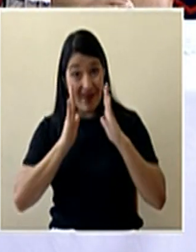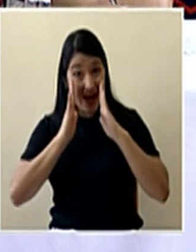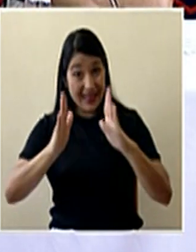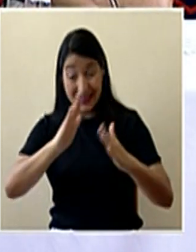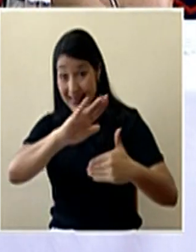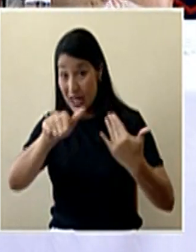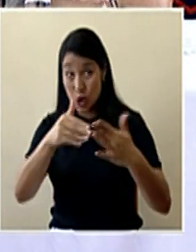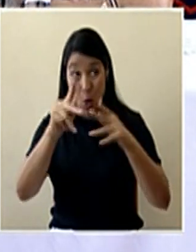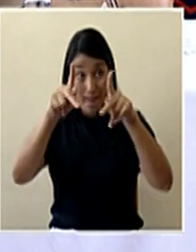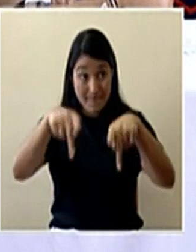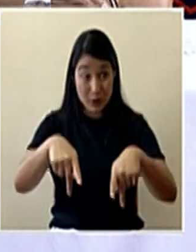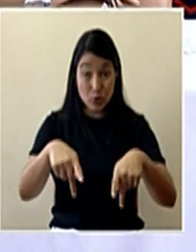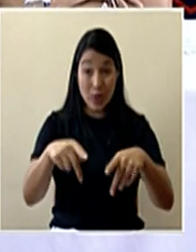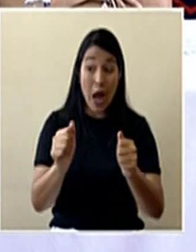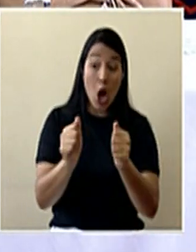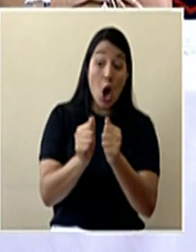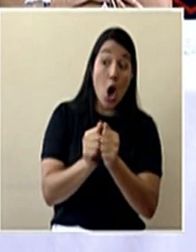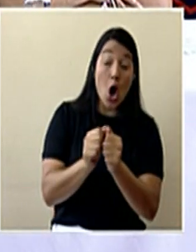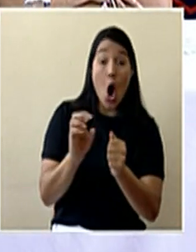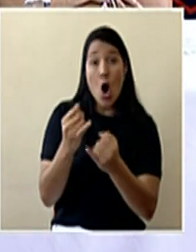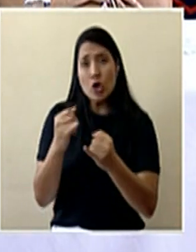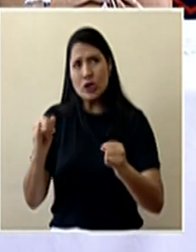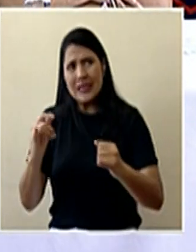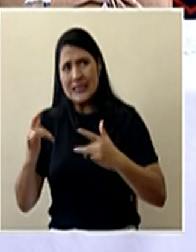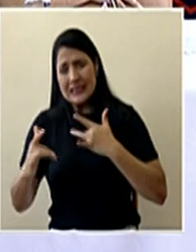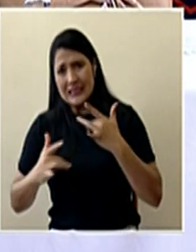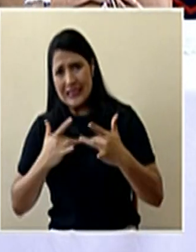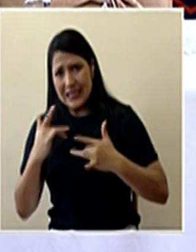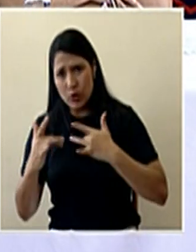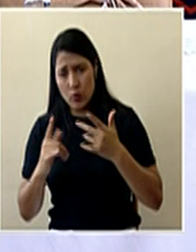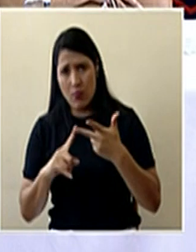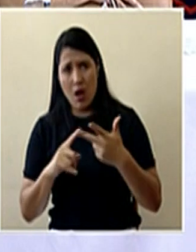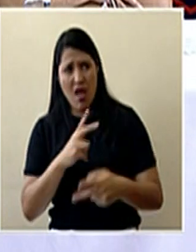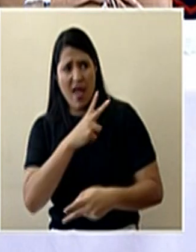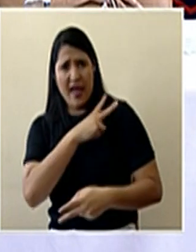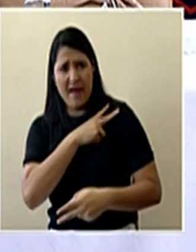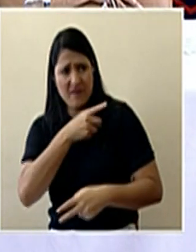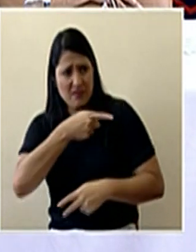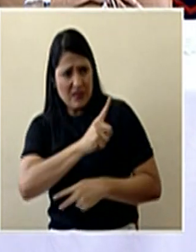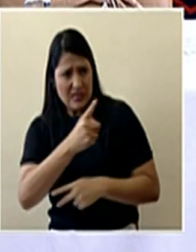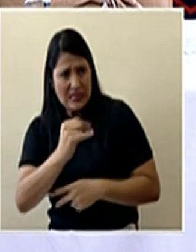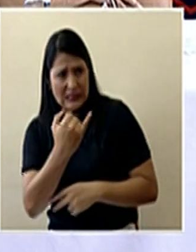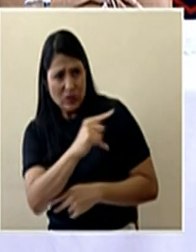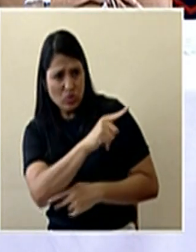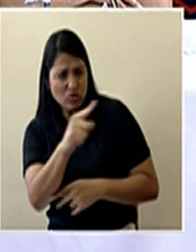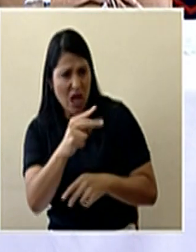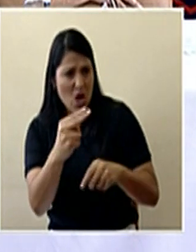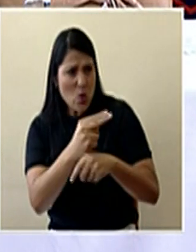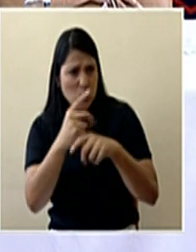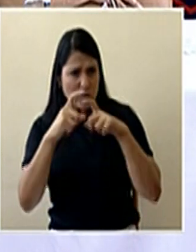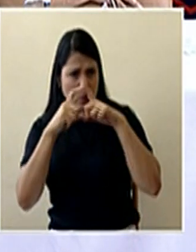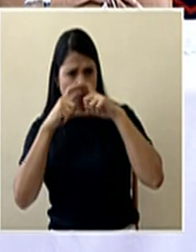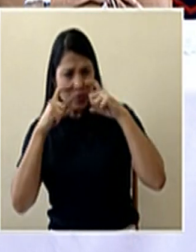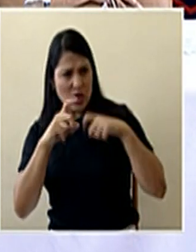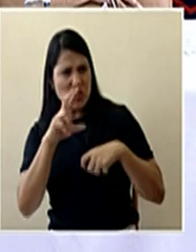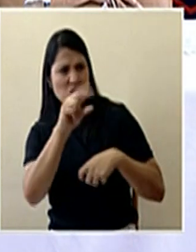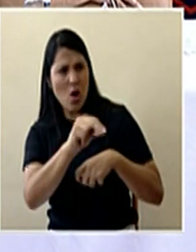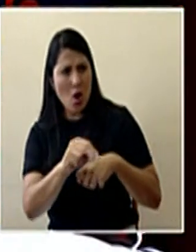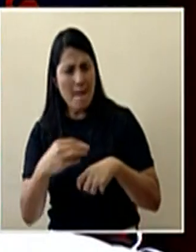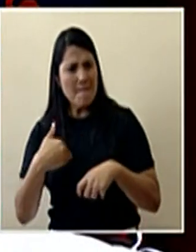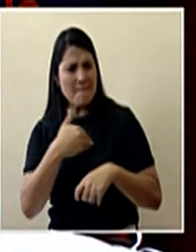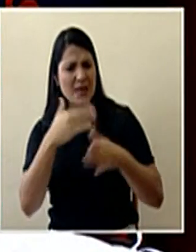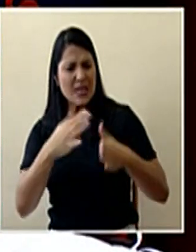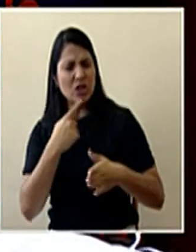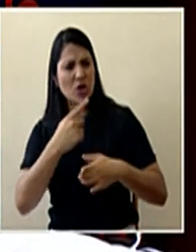personas con o sin síntomas? Las jefaturas amenazan al personal de salud de que si usan mascarillas, el ministro dio la orden de incluso